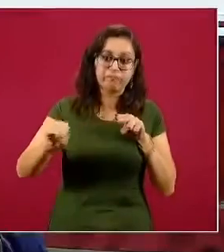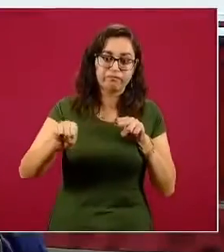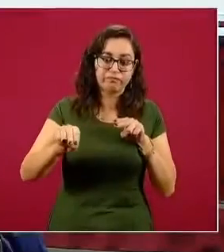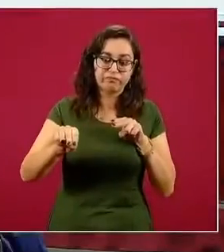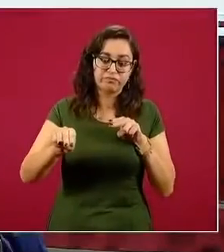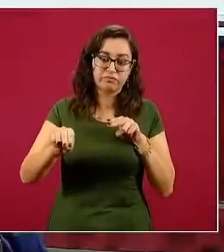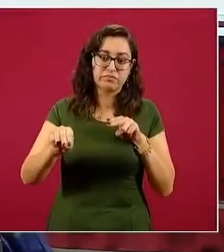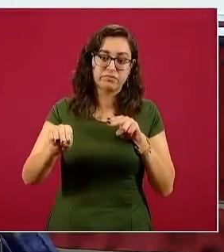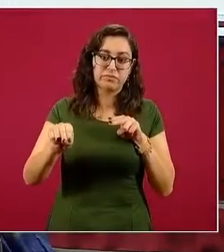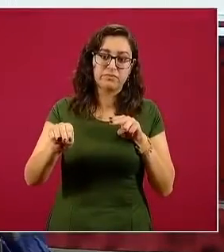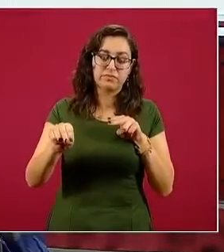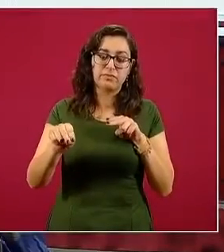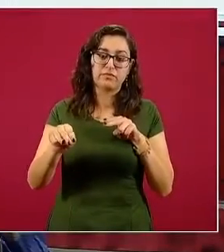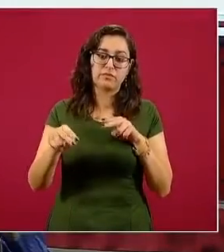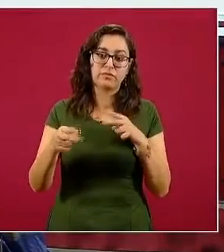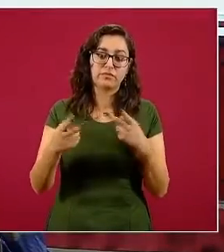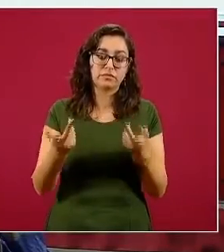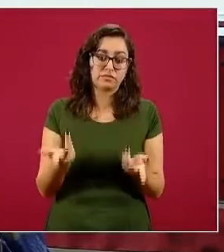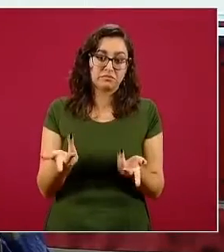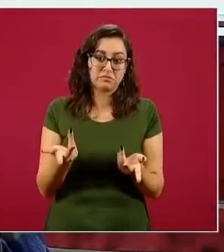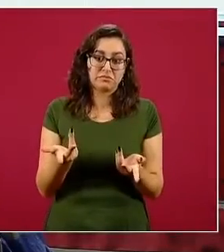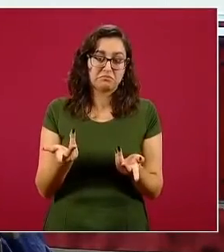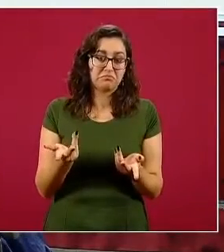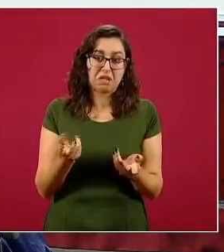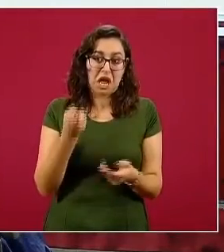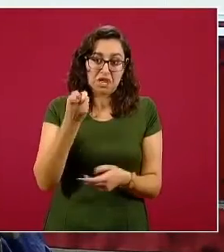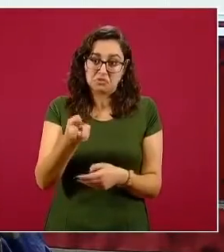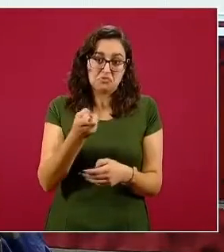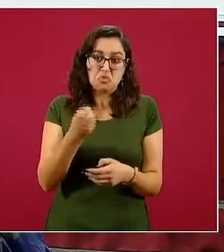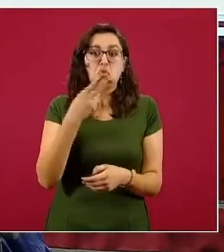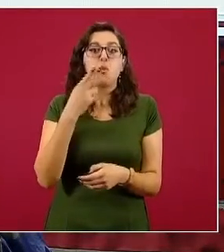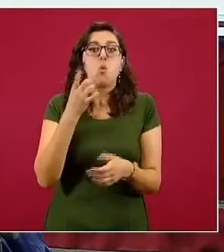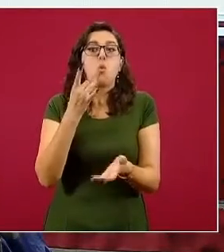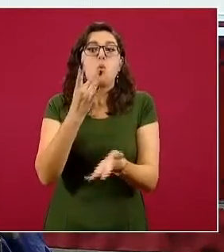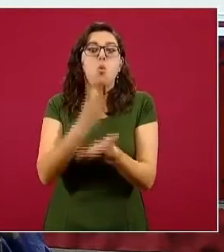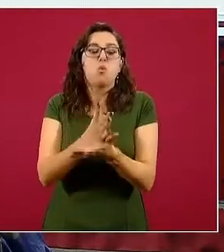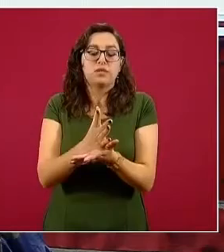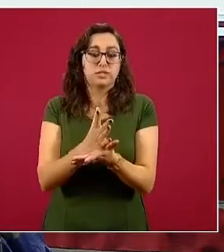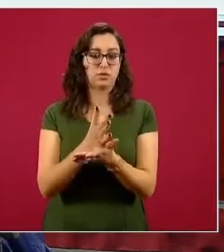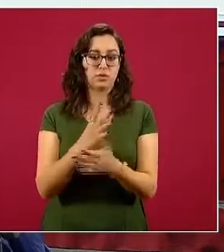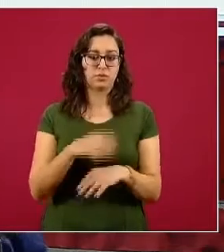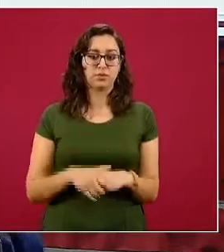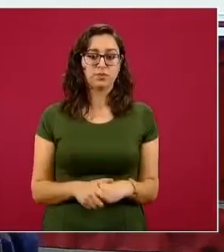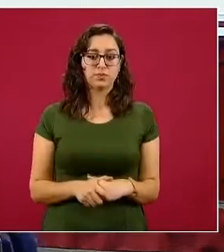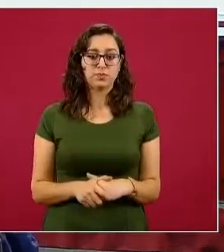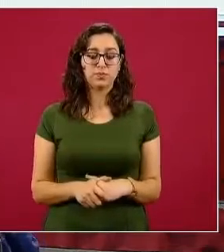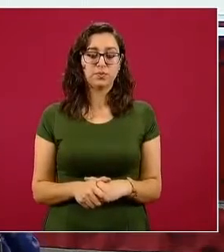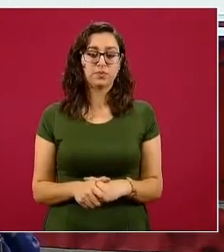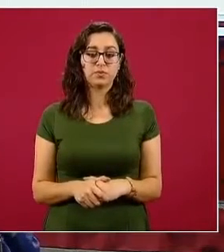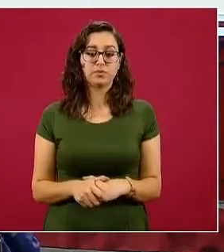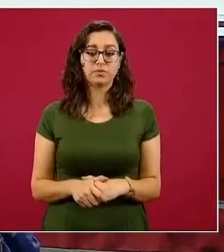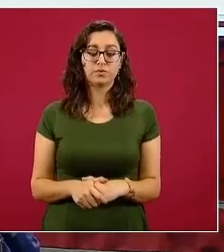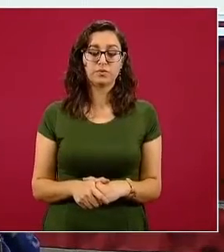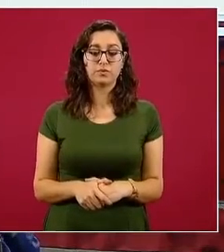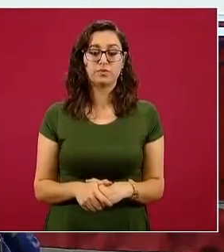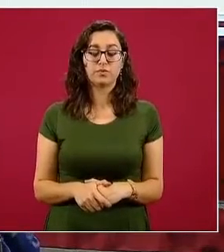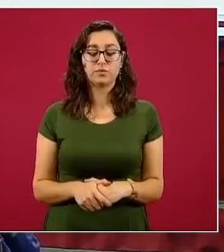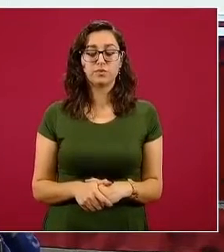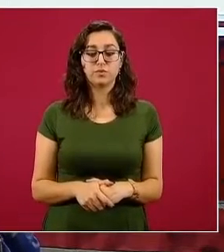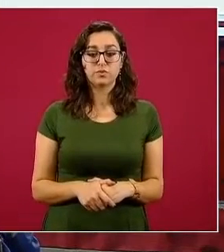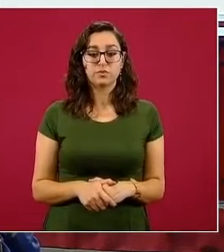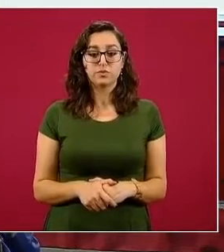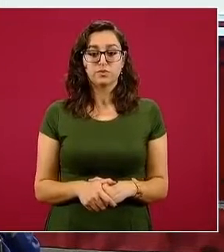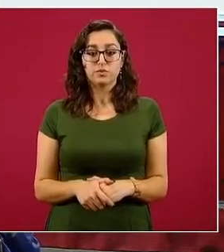expulsados hacia el pene en una eyaculación. Cabe mencionar también que durante el